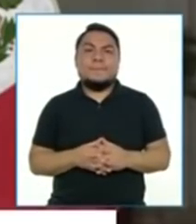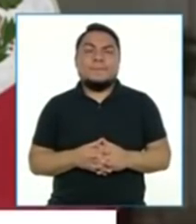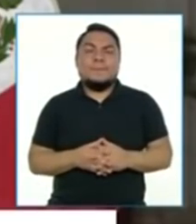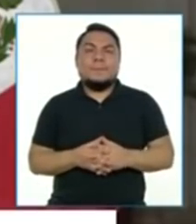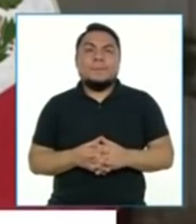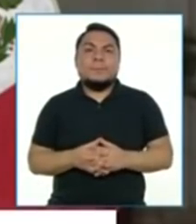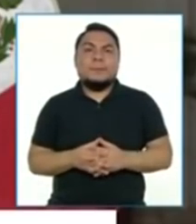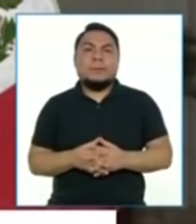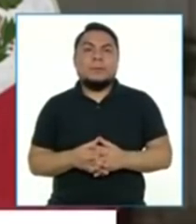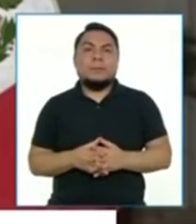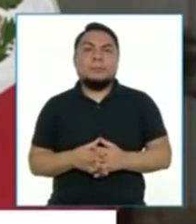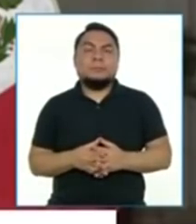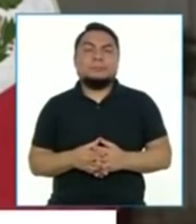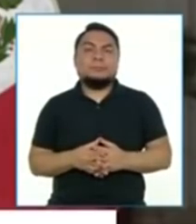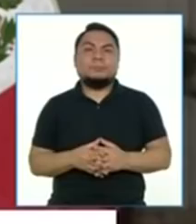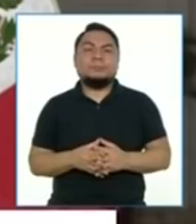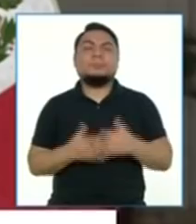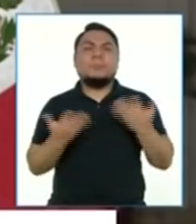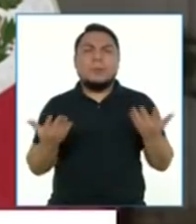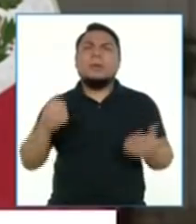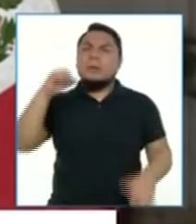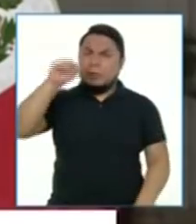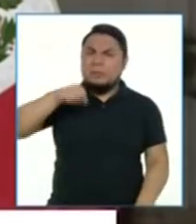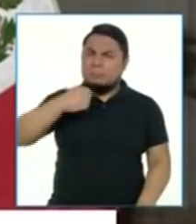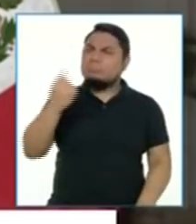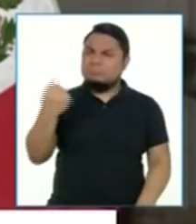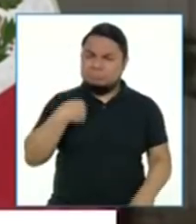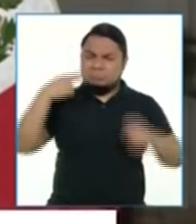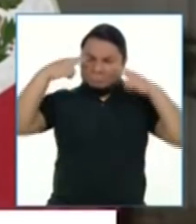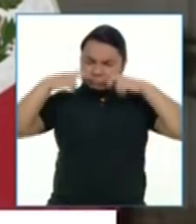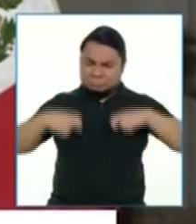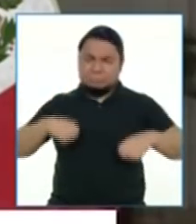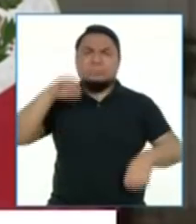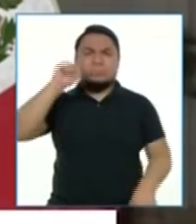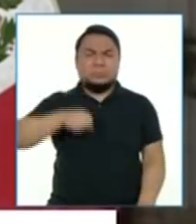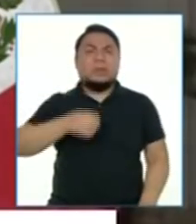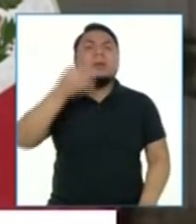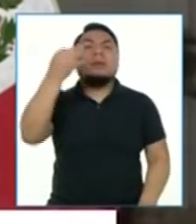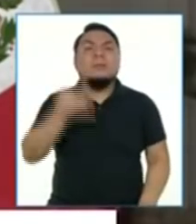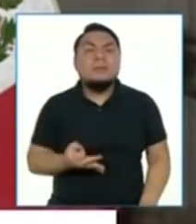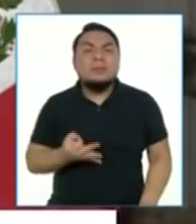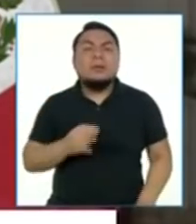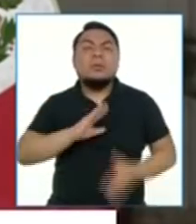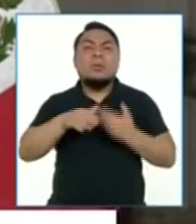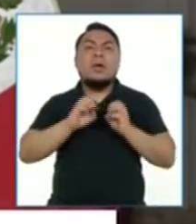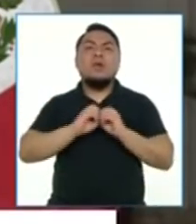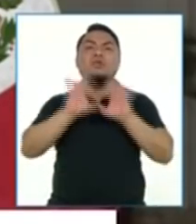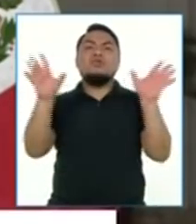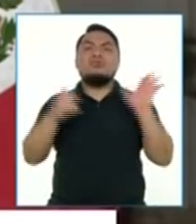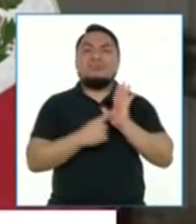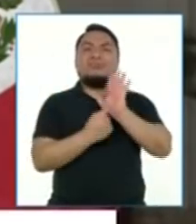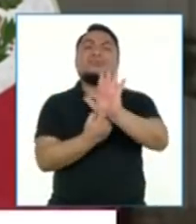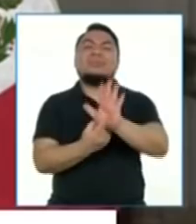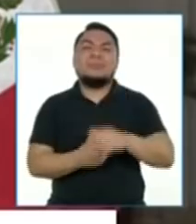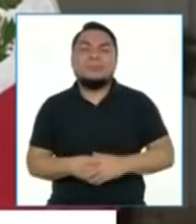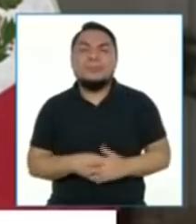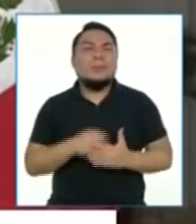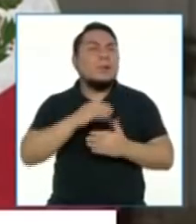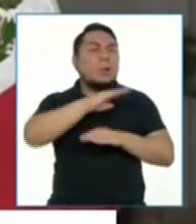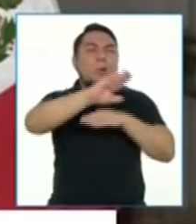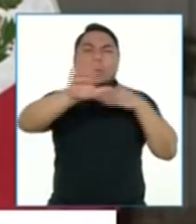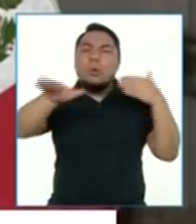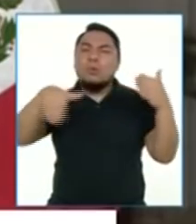trato de tener ese ese tono un poco más digamos no sé si conciliador pero incluso ponerse